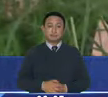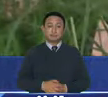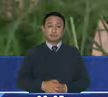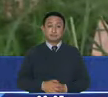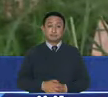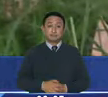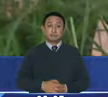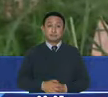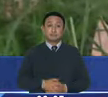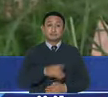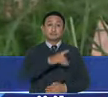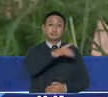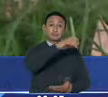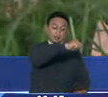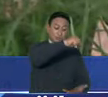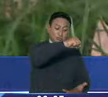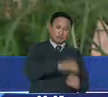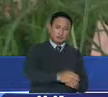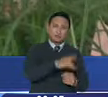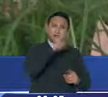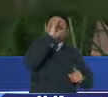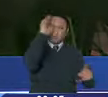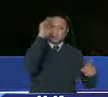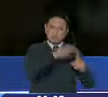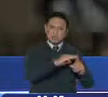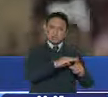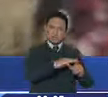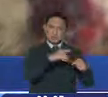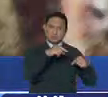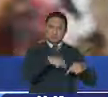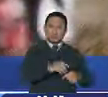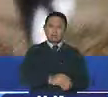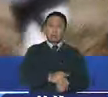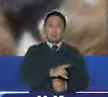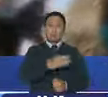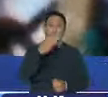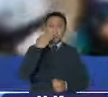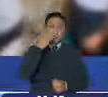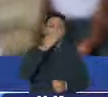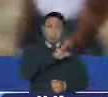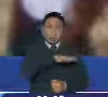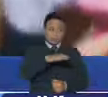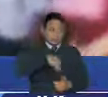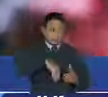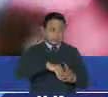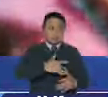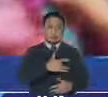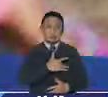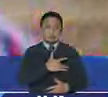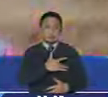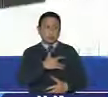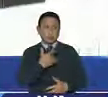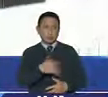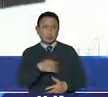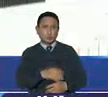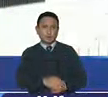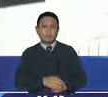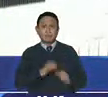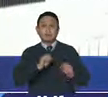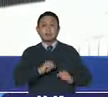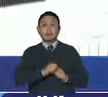Junto a los sacos de yute, un mensaje lapidario que erizó a madres y alumnos de la Escuela Tránsito Amaguaña en